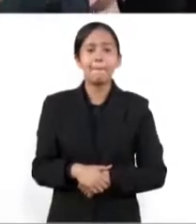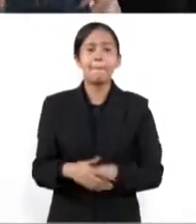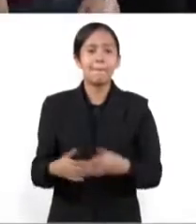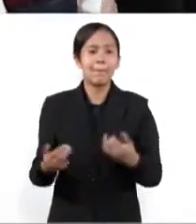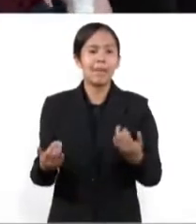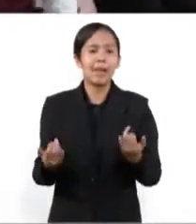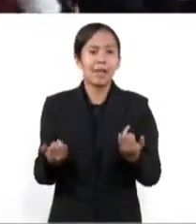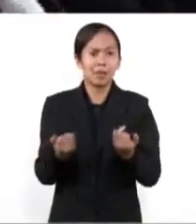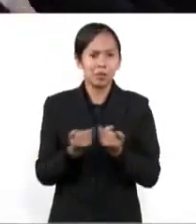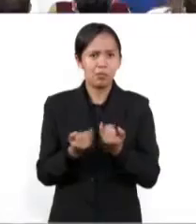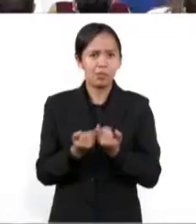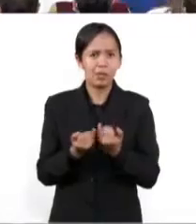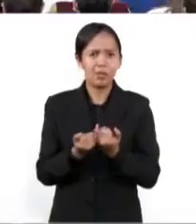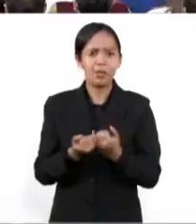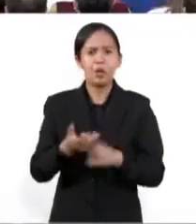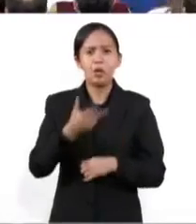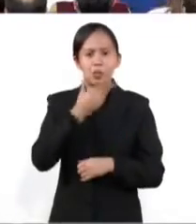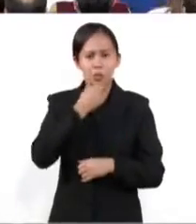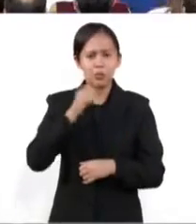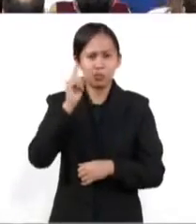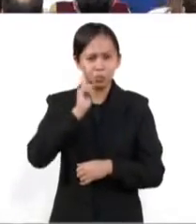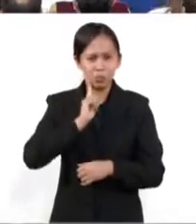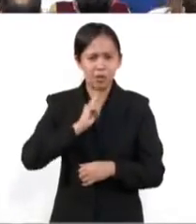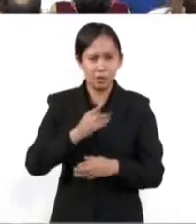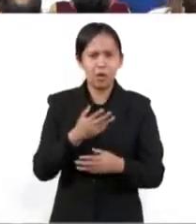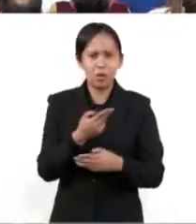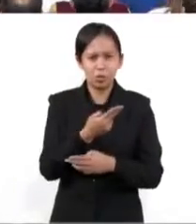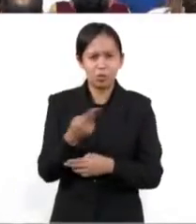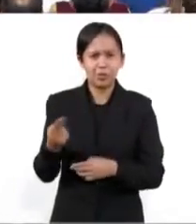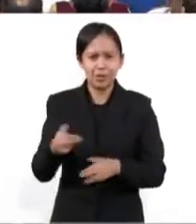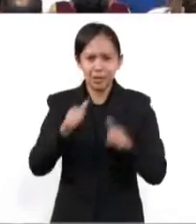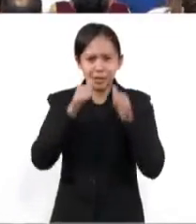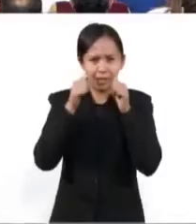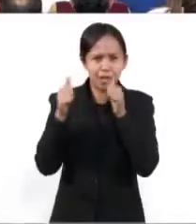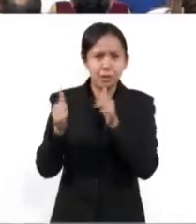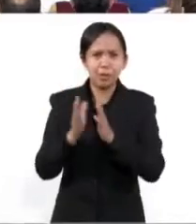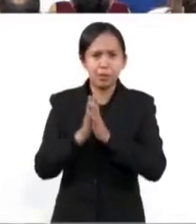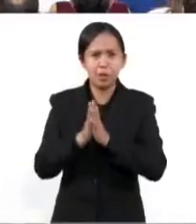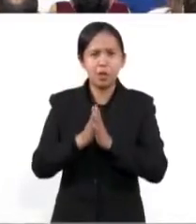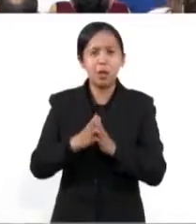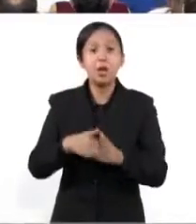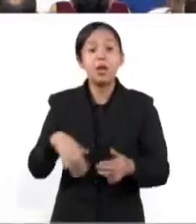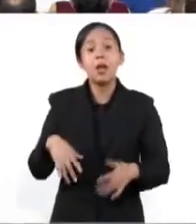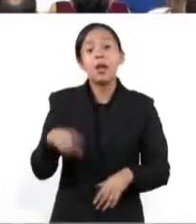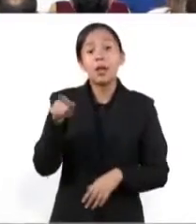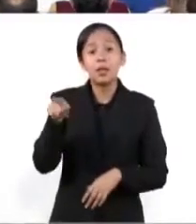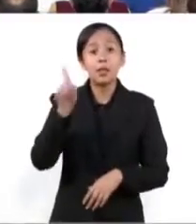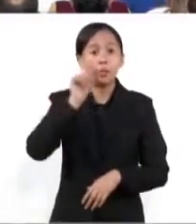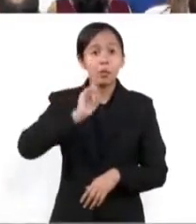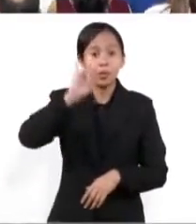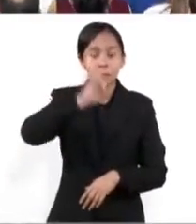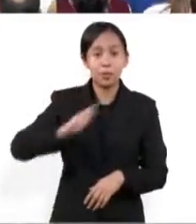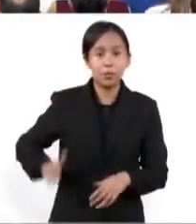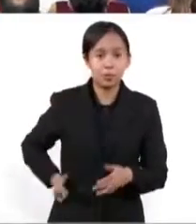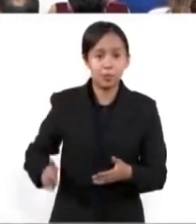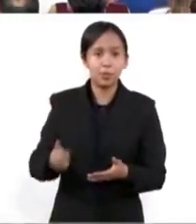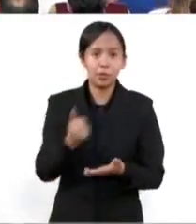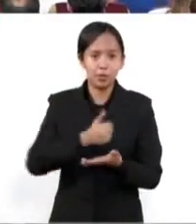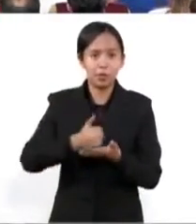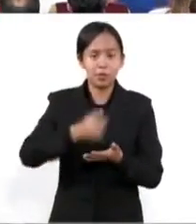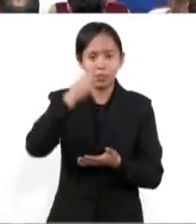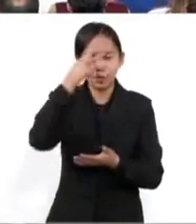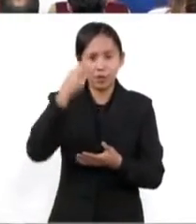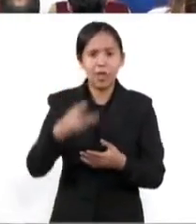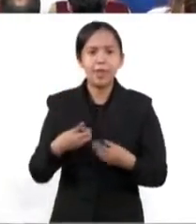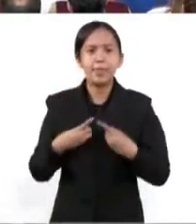Y en estos momentos, damas y caballeros, la jefa de gobierno de la Ciudad de México llevará a cabo la entrega de dos tarjetas